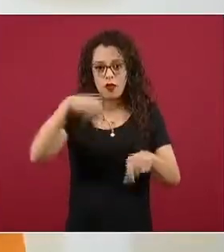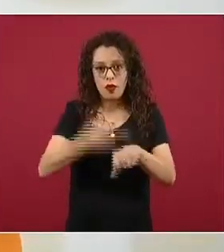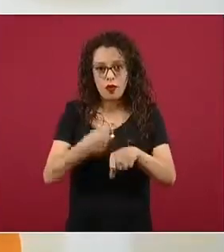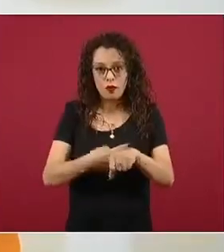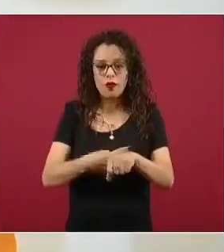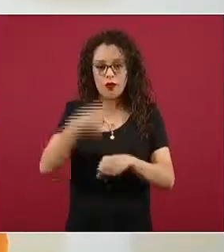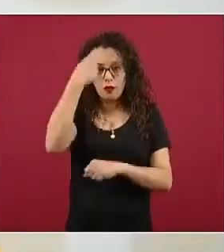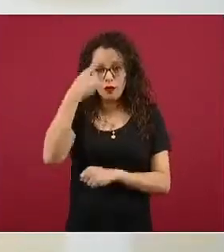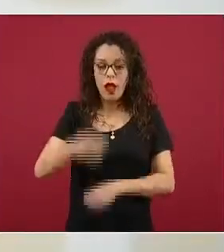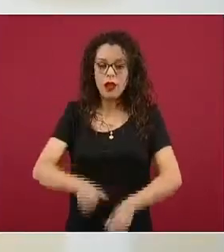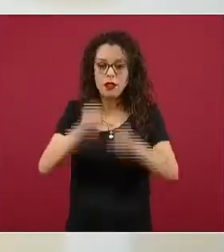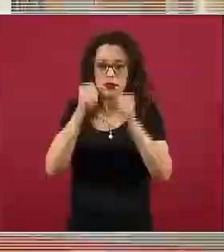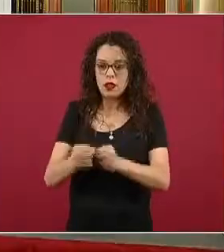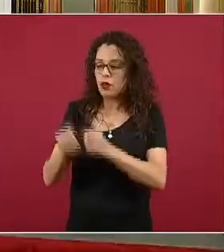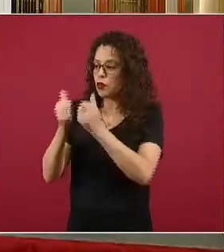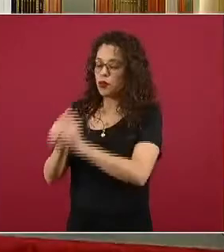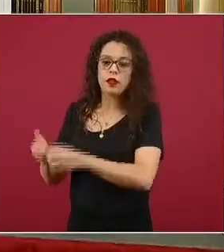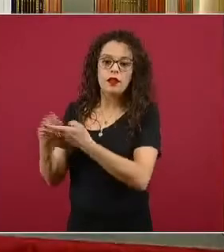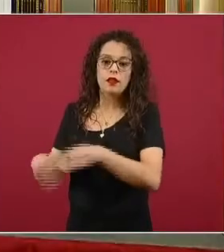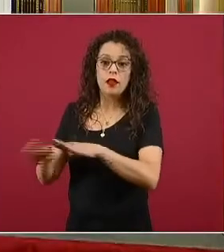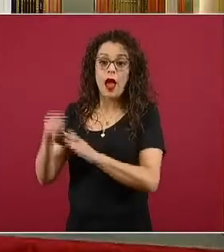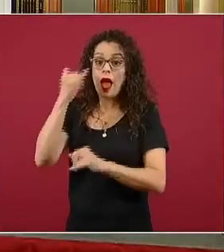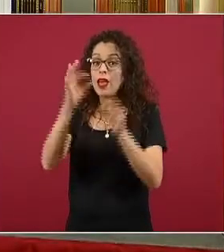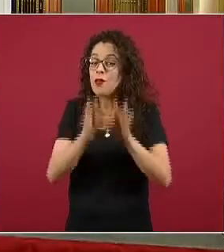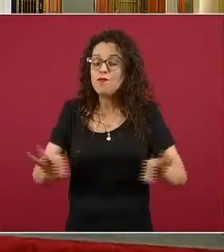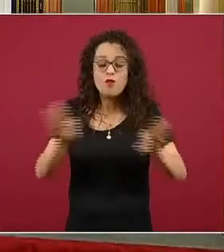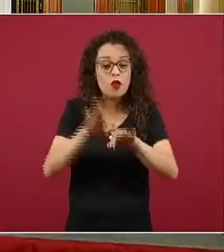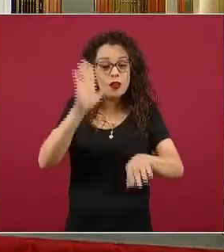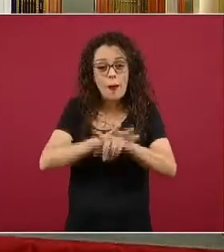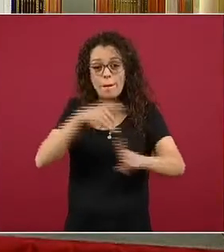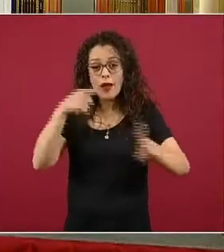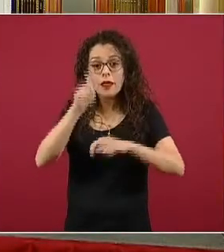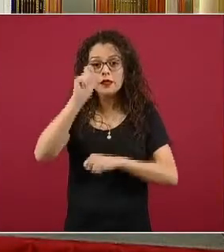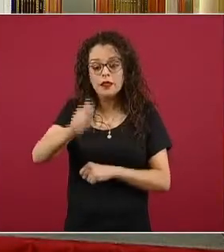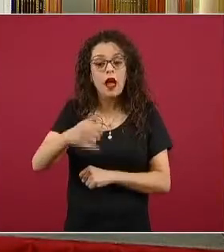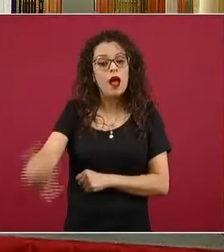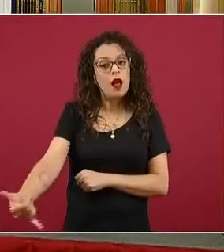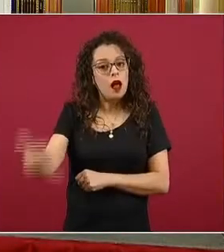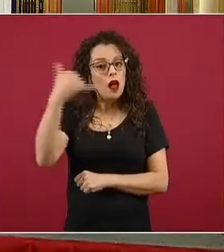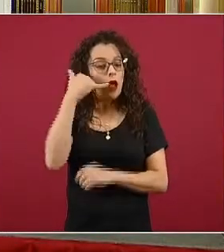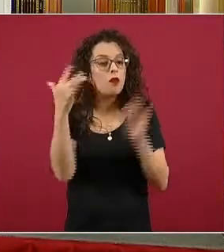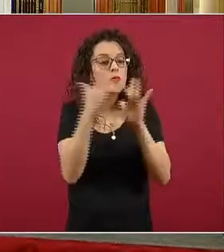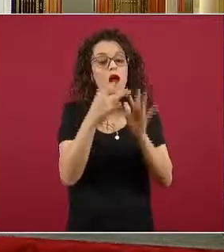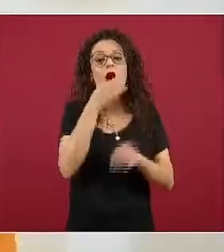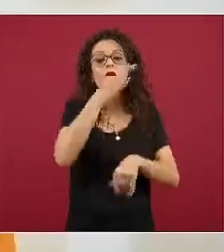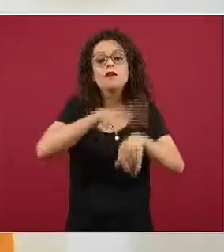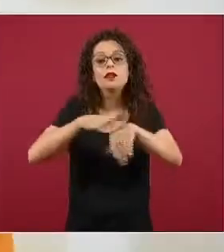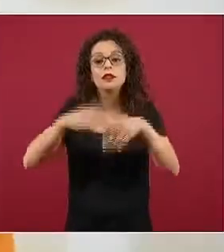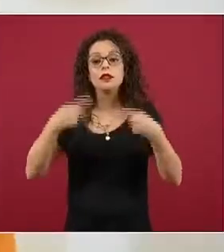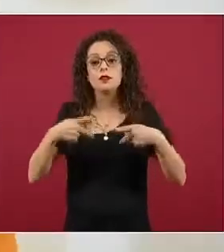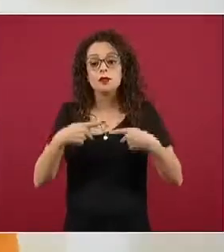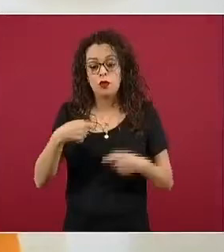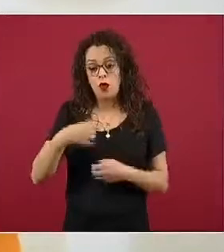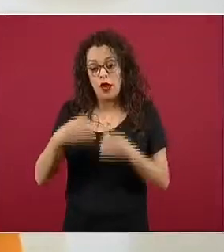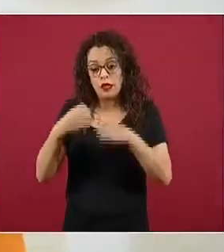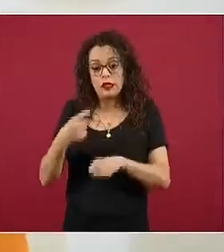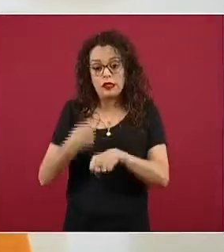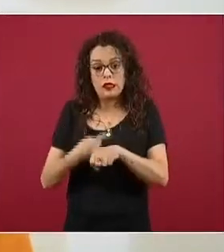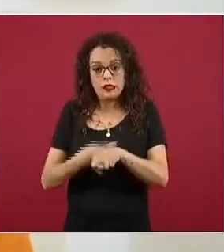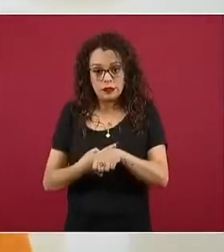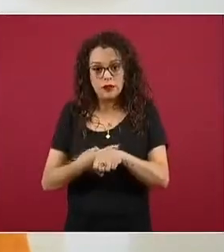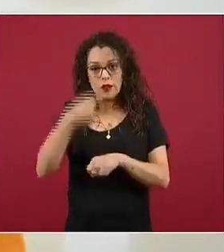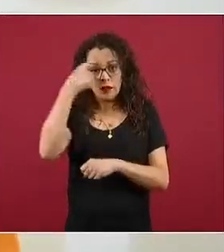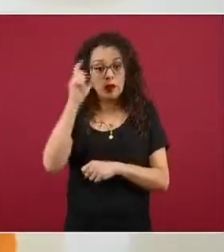aísla y avisa a sus contactos. Esto es fundamental. Estamos pasando, la semana pasada ya teníamos 200 puntos de toma de muestra